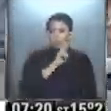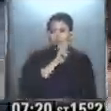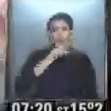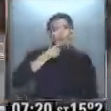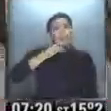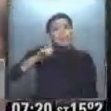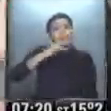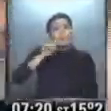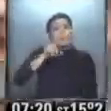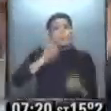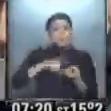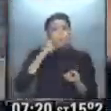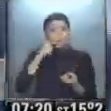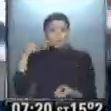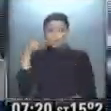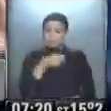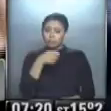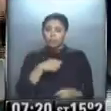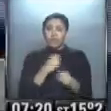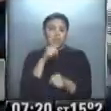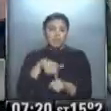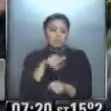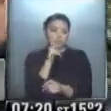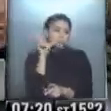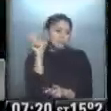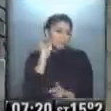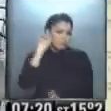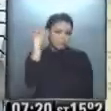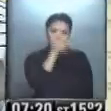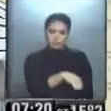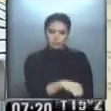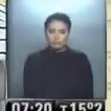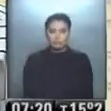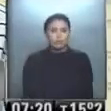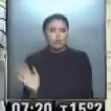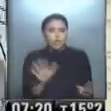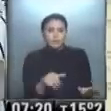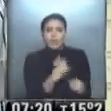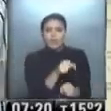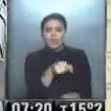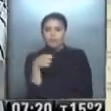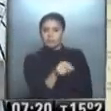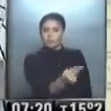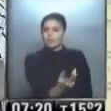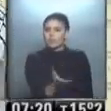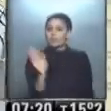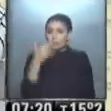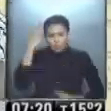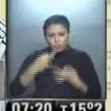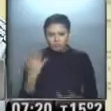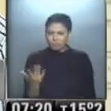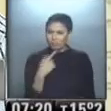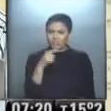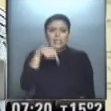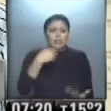ser agredida por su marido pero nadie llegó a escucharla esperaron a que la mate para hacer justicia entonces que estamos